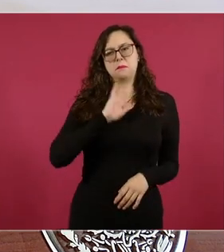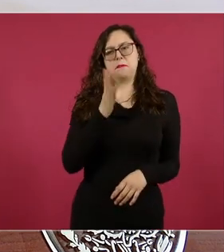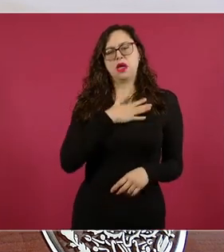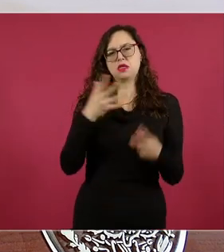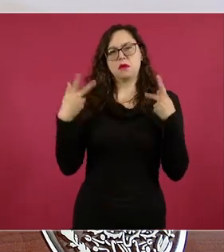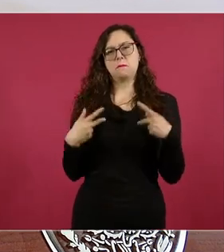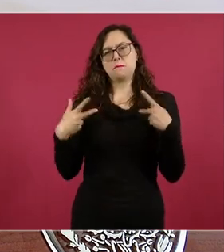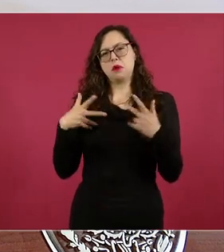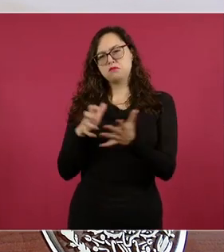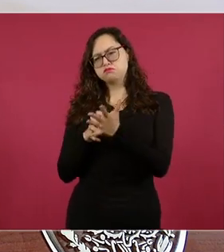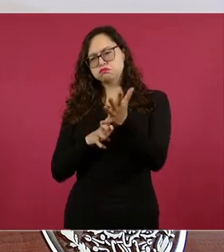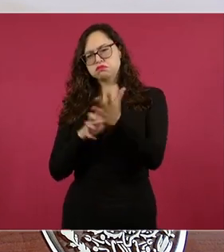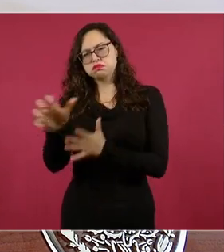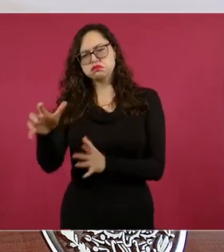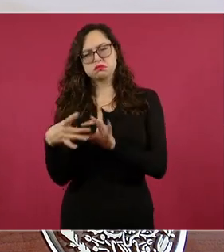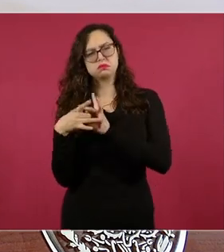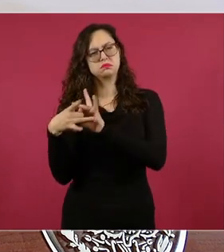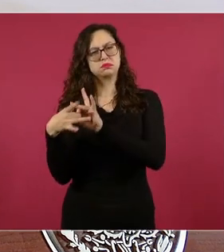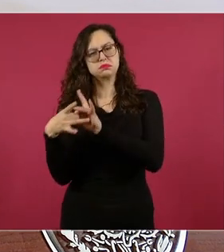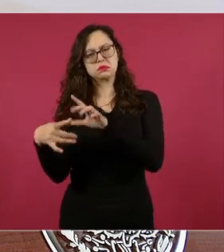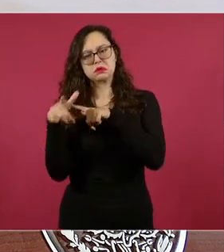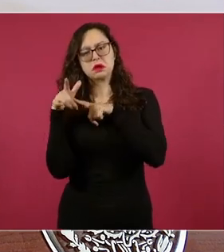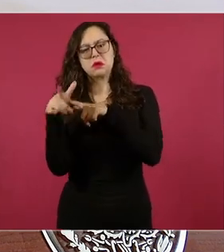Ya lo demás, pues es